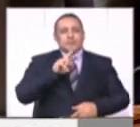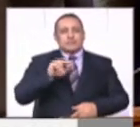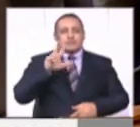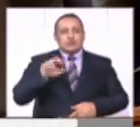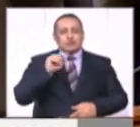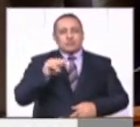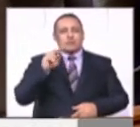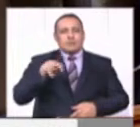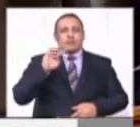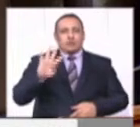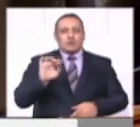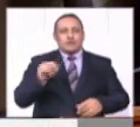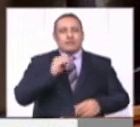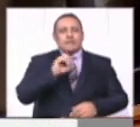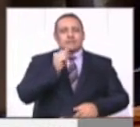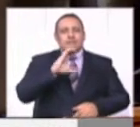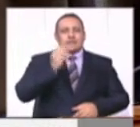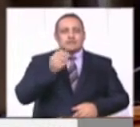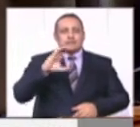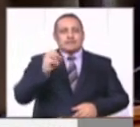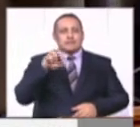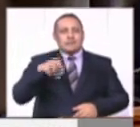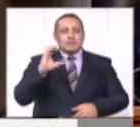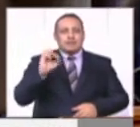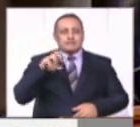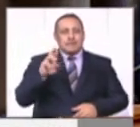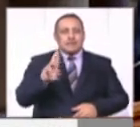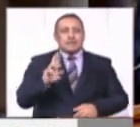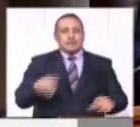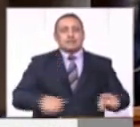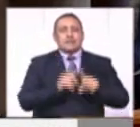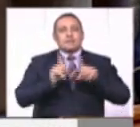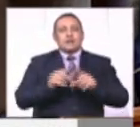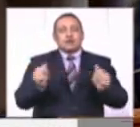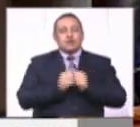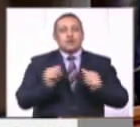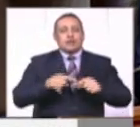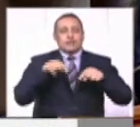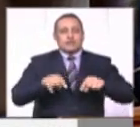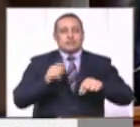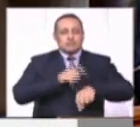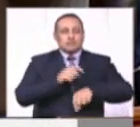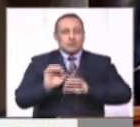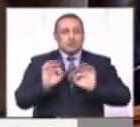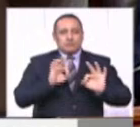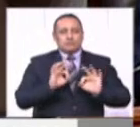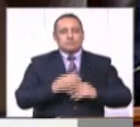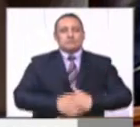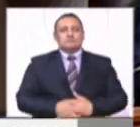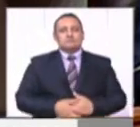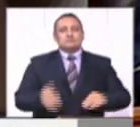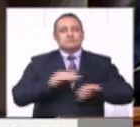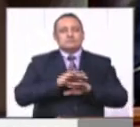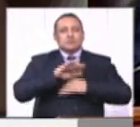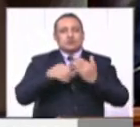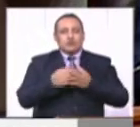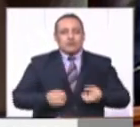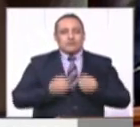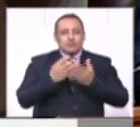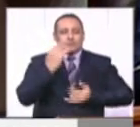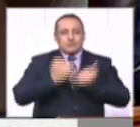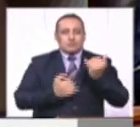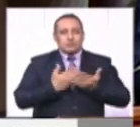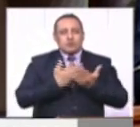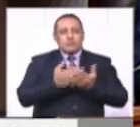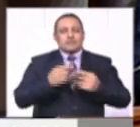g202 gu s- cp-1 crr de la misma fecha referente al informe de terminación de